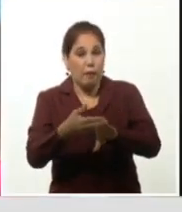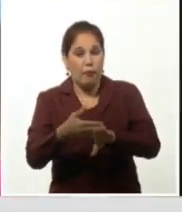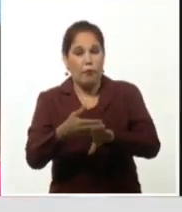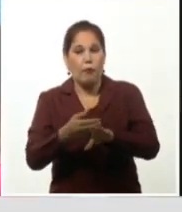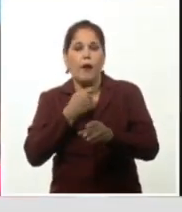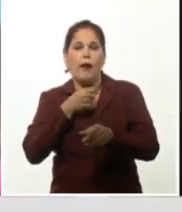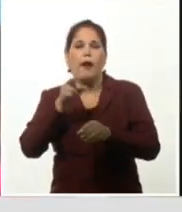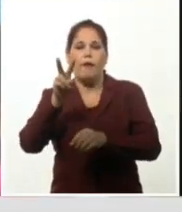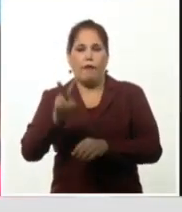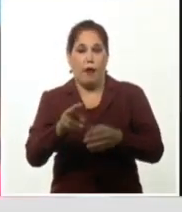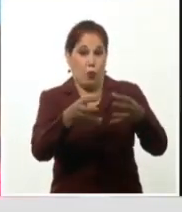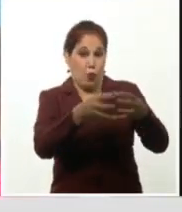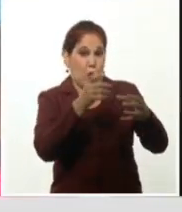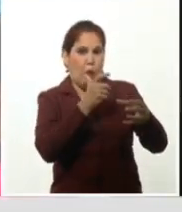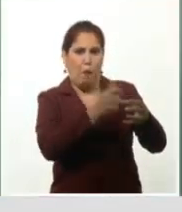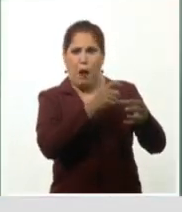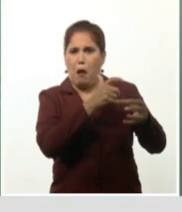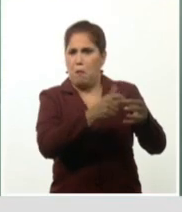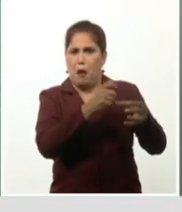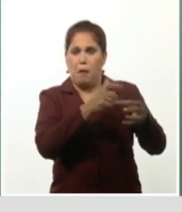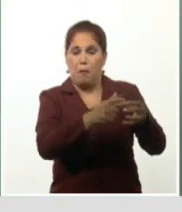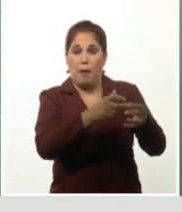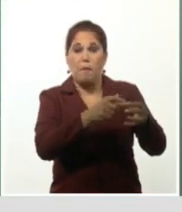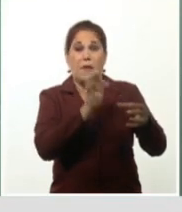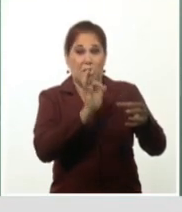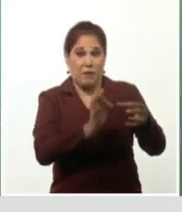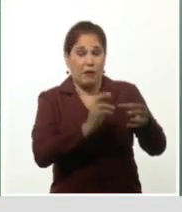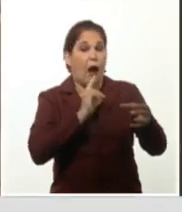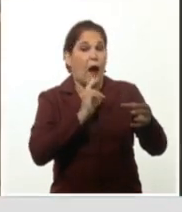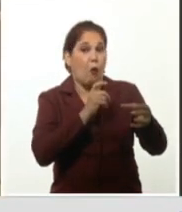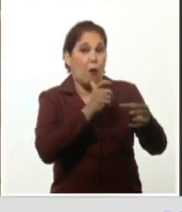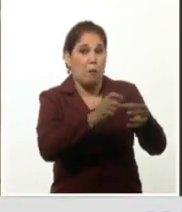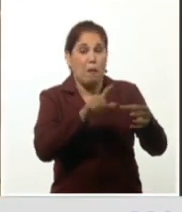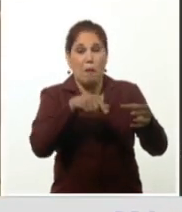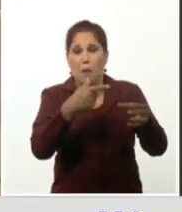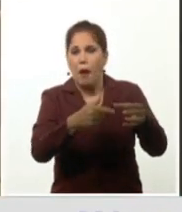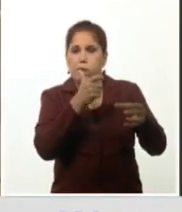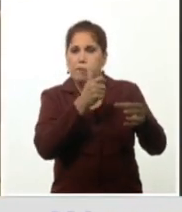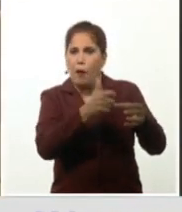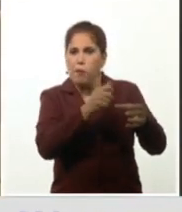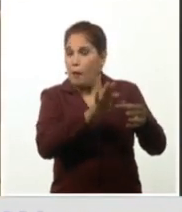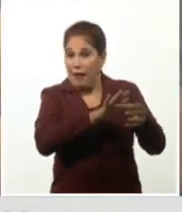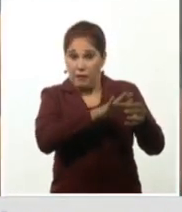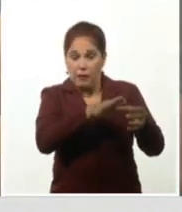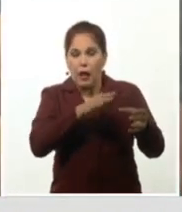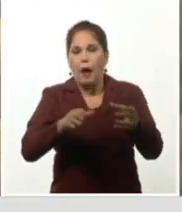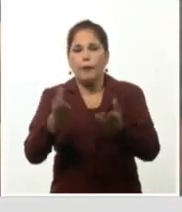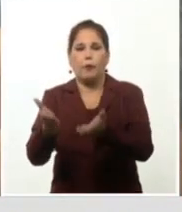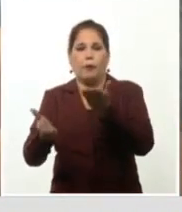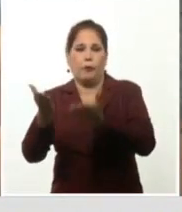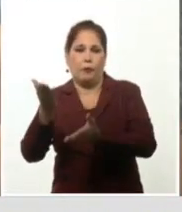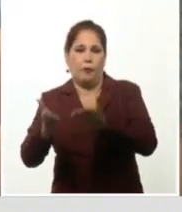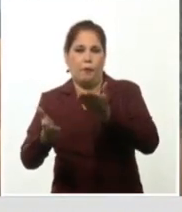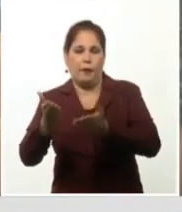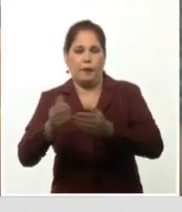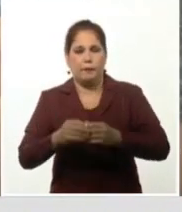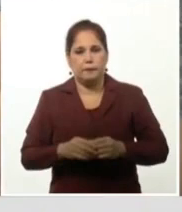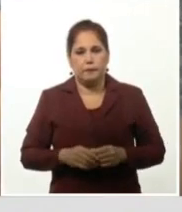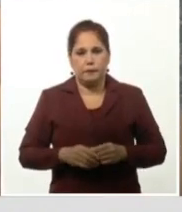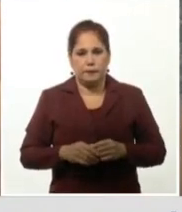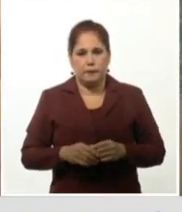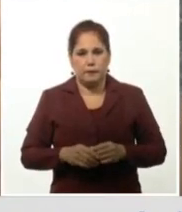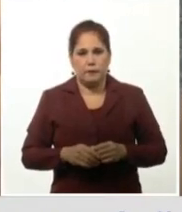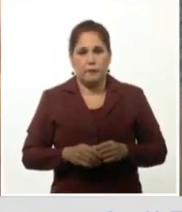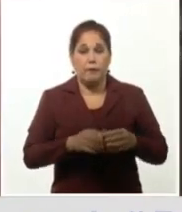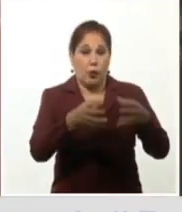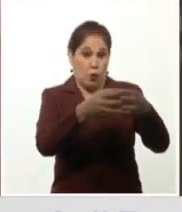número determinado de casos, la verdadera eficacia de este producto en comparación con el placebo. Por eso es tan